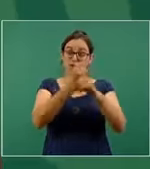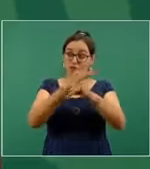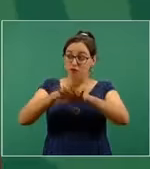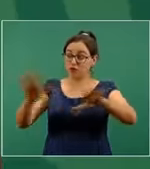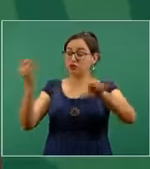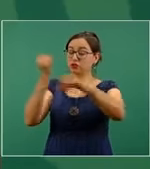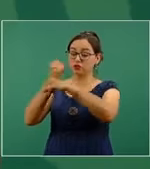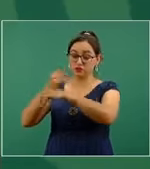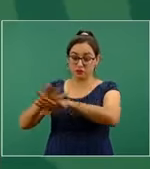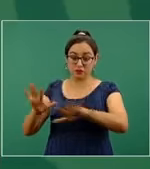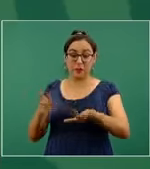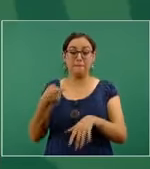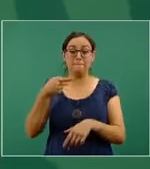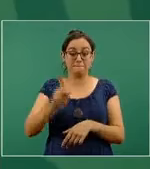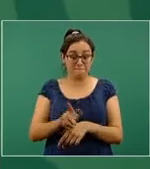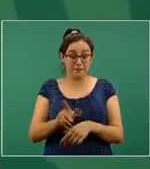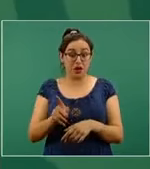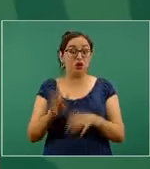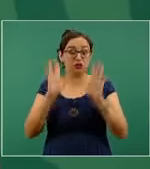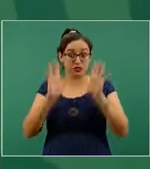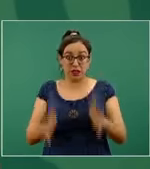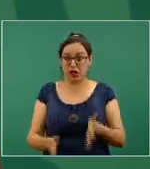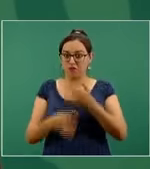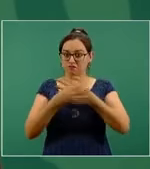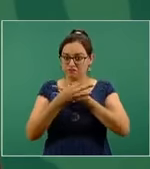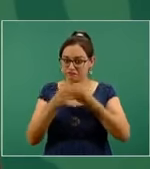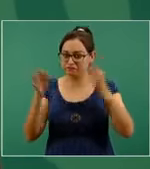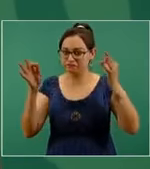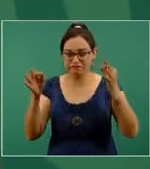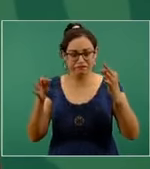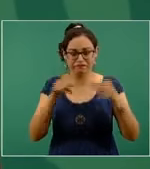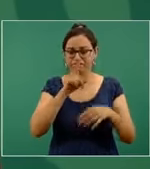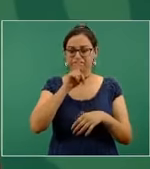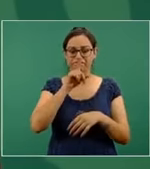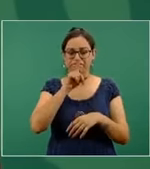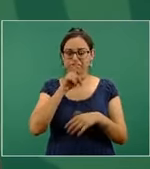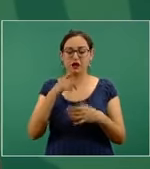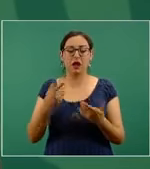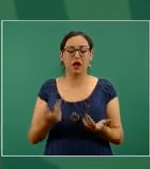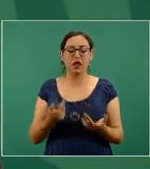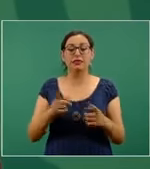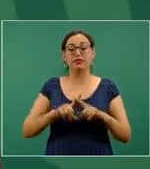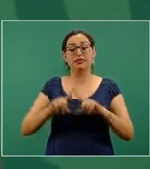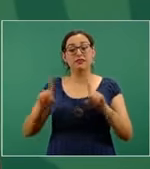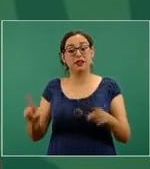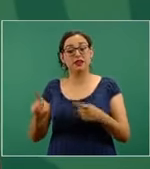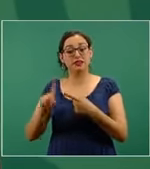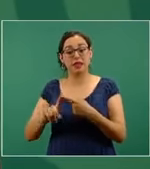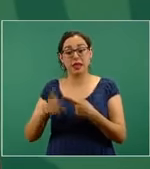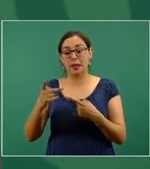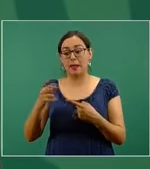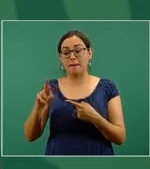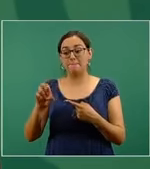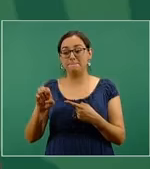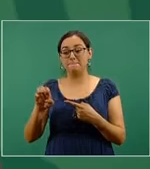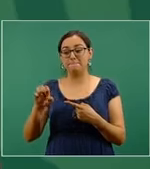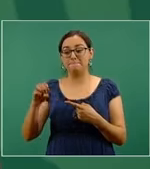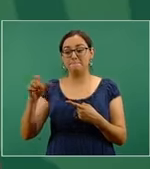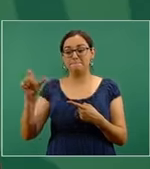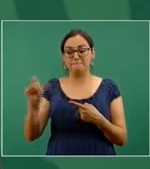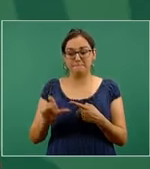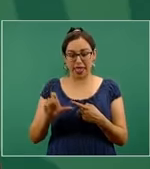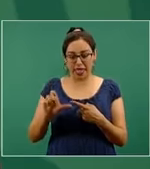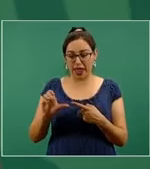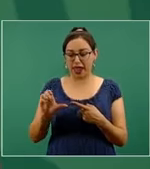de generar la recomendación, ¿no? No así, por ejemplo, con la prednisona y con el oxígeno temprano, que